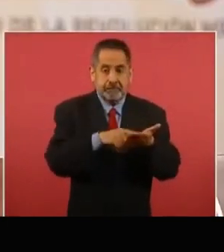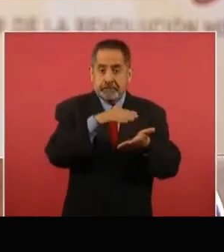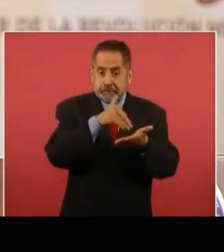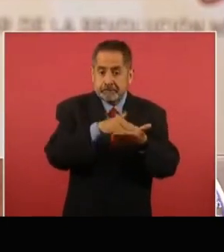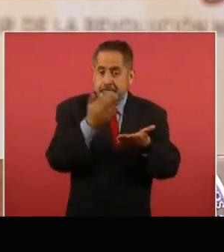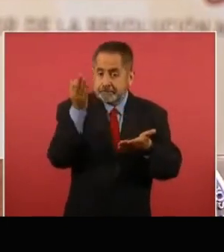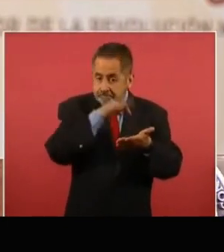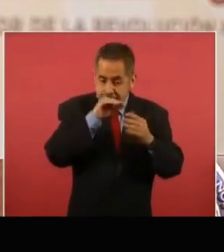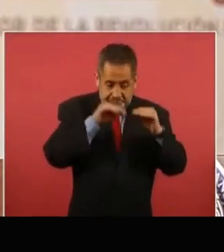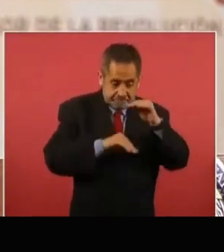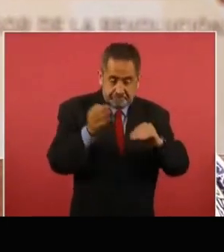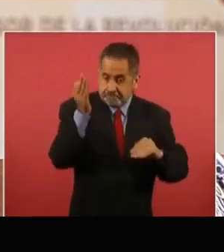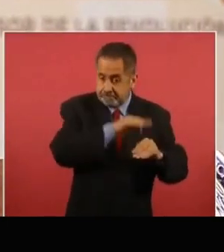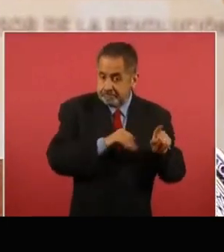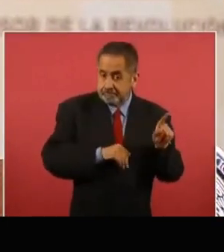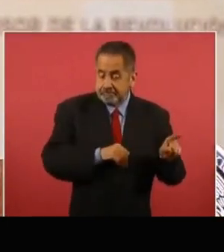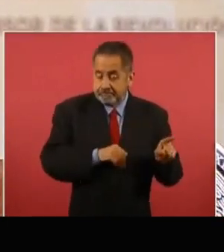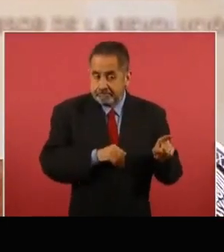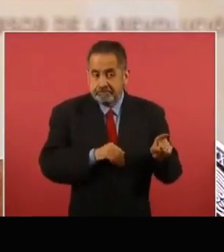documentos